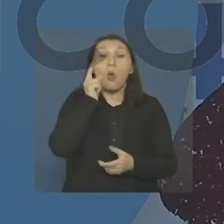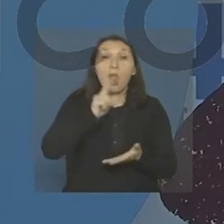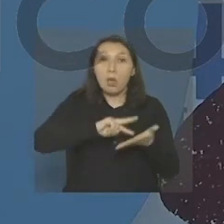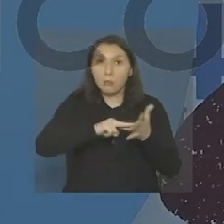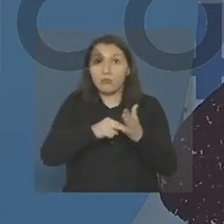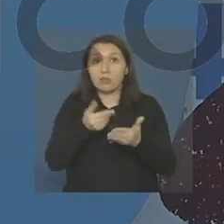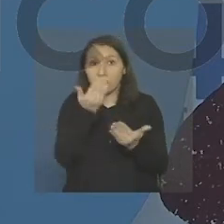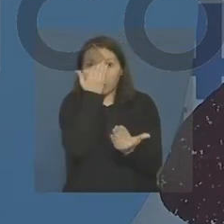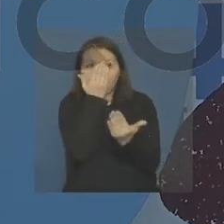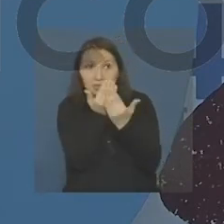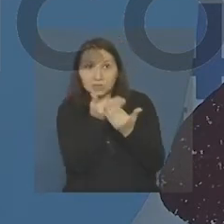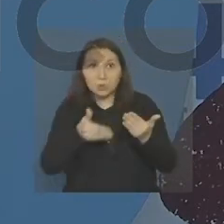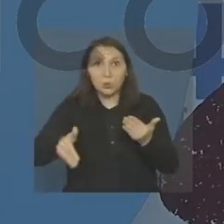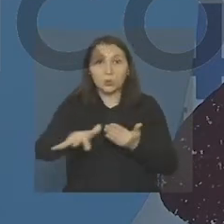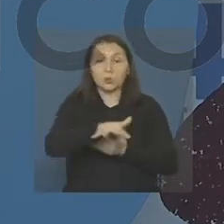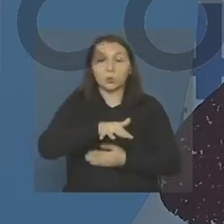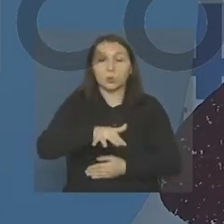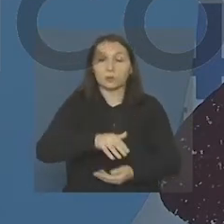enfrentamos.